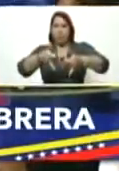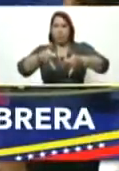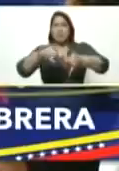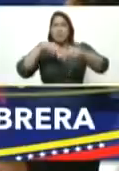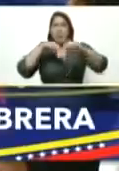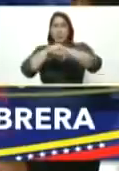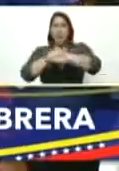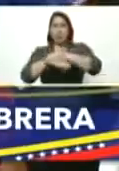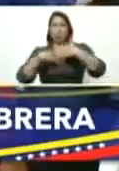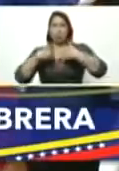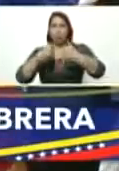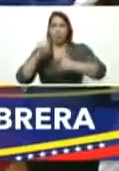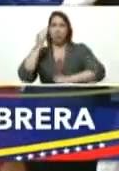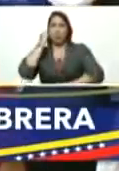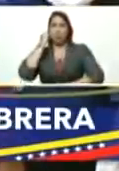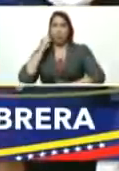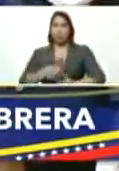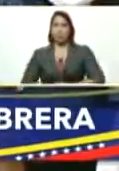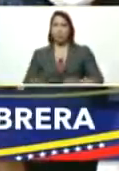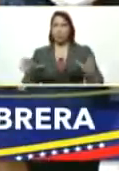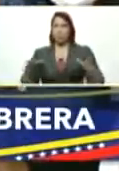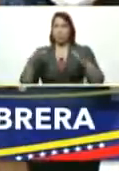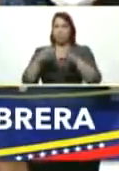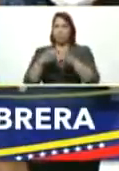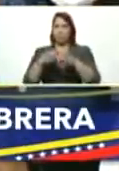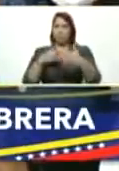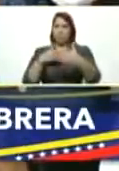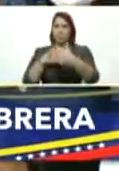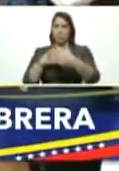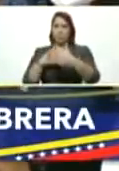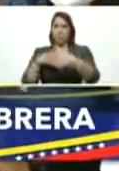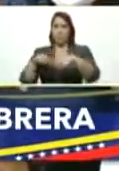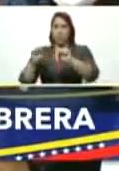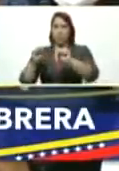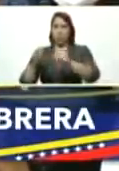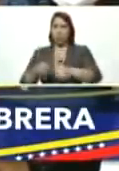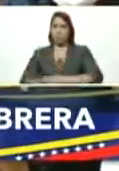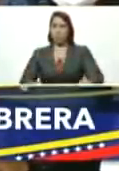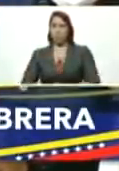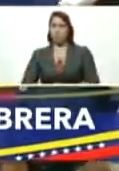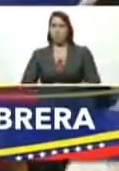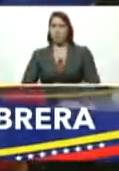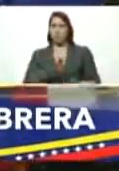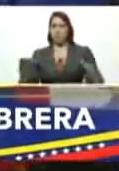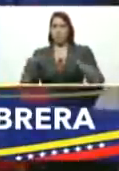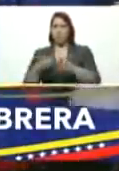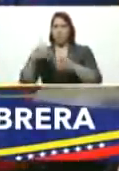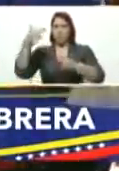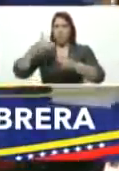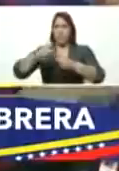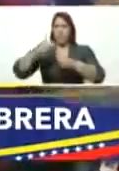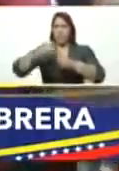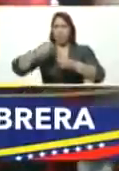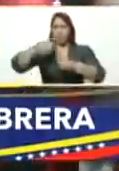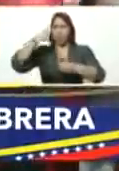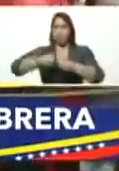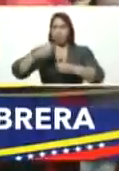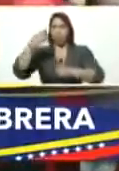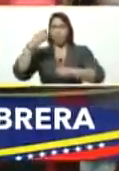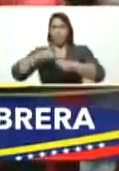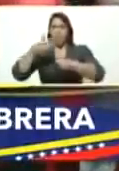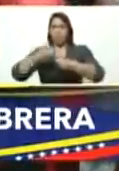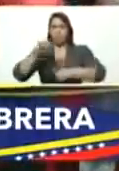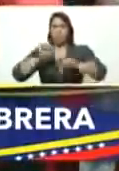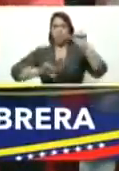las mujeres del bloque antiimperialista del sector perdió gas y para el pasto químico